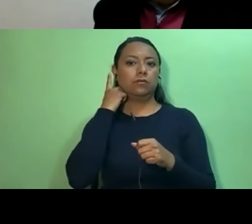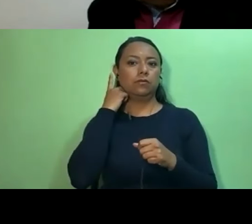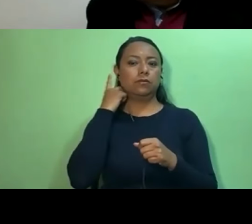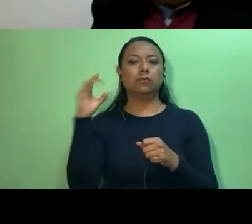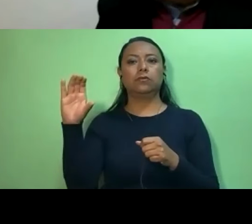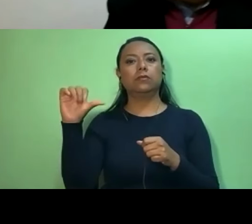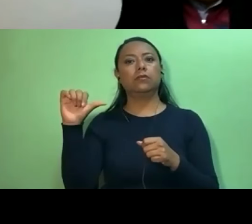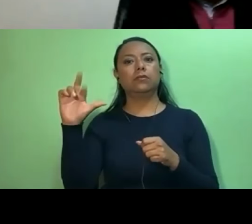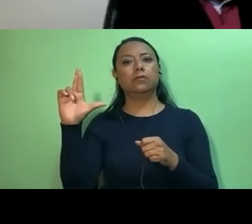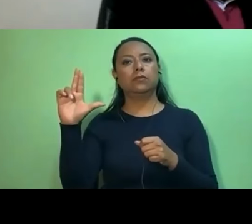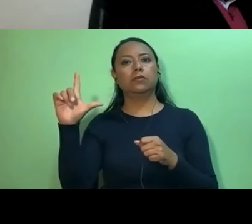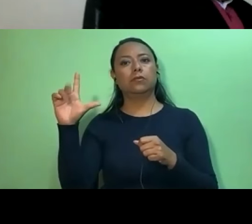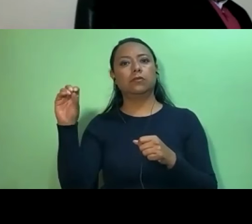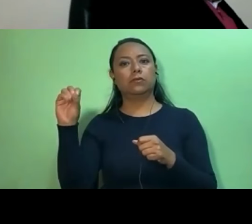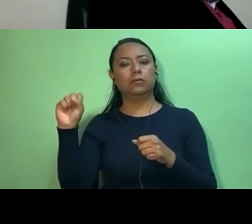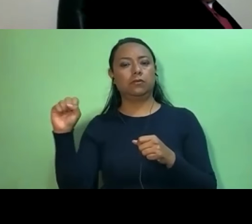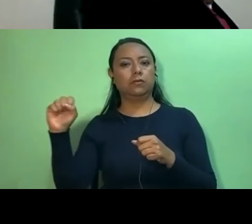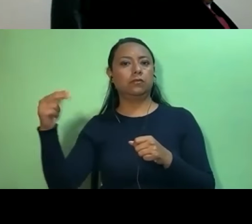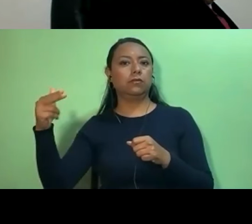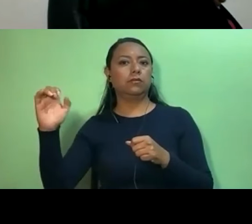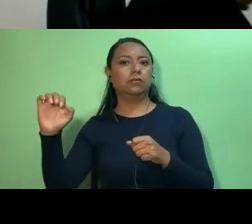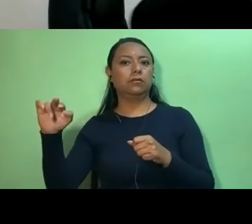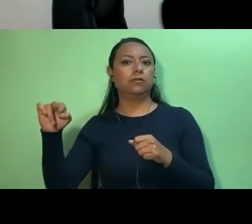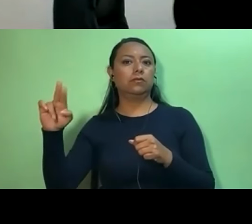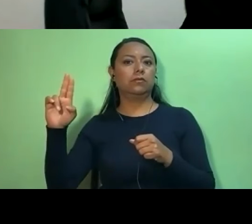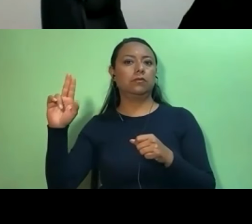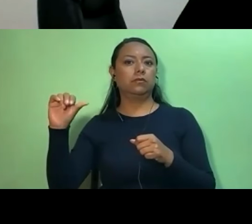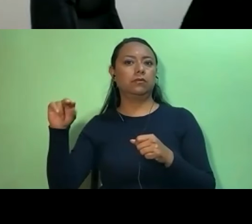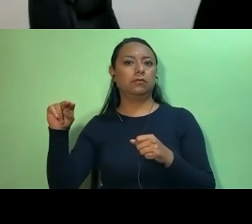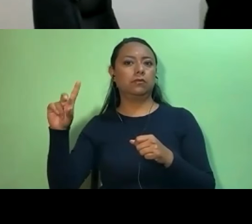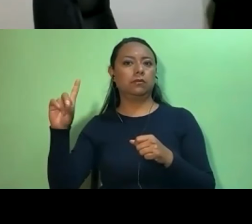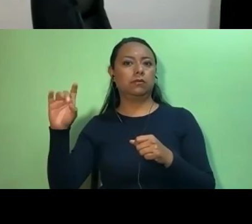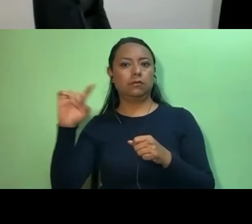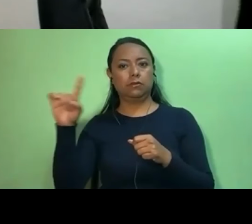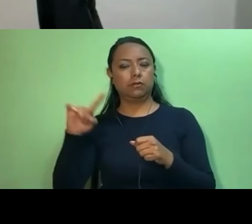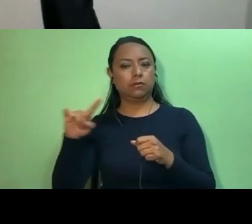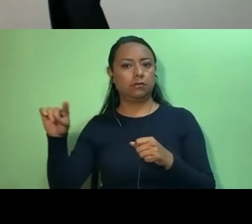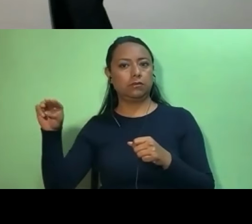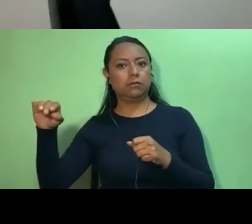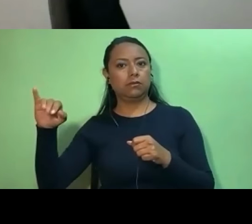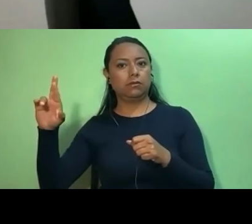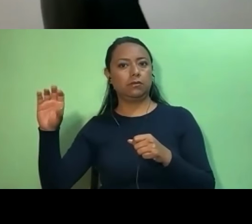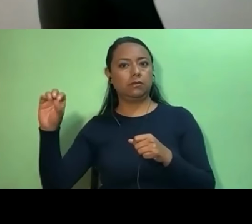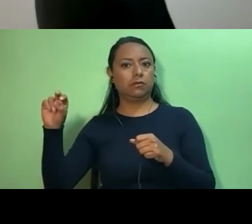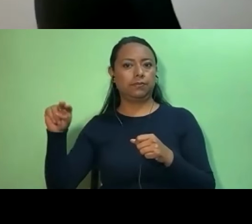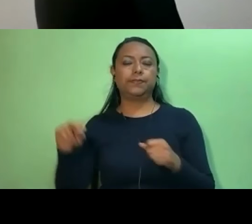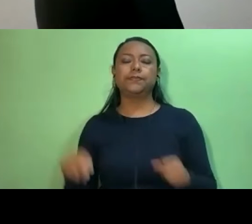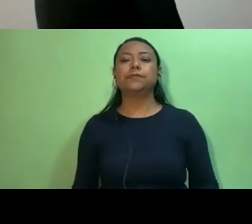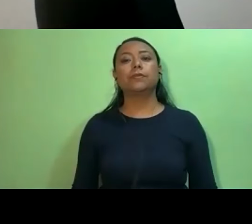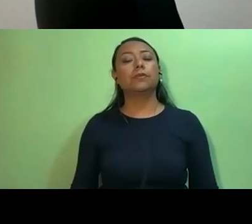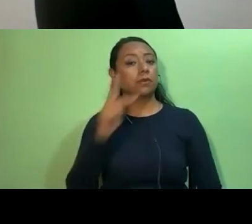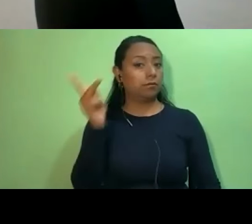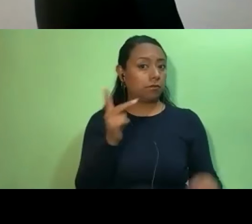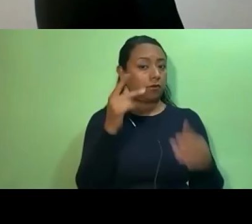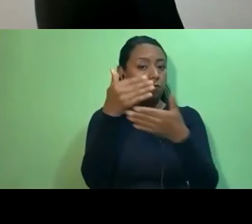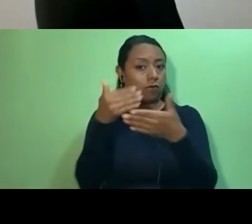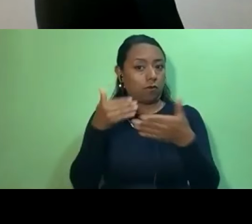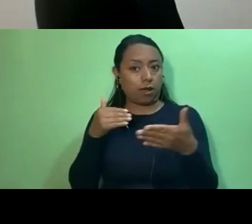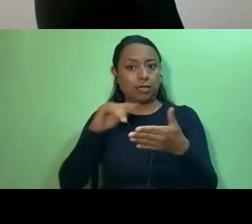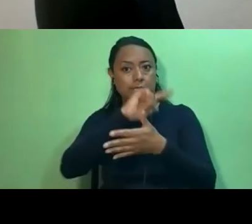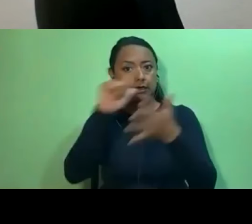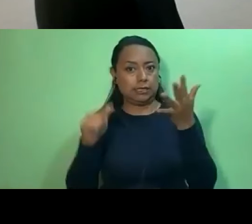Mirón. Pregunto antes de cerrar la lista si me falta alguna diputada o